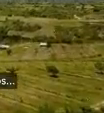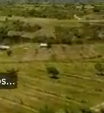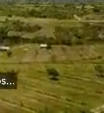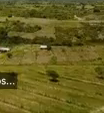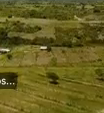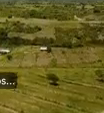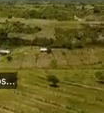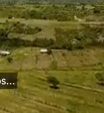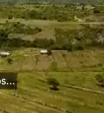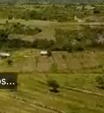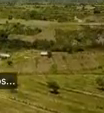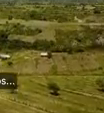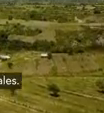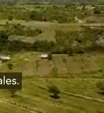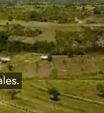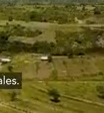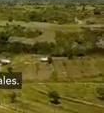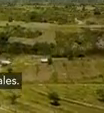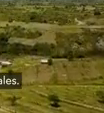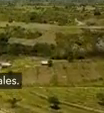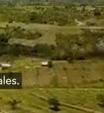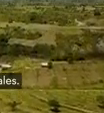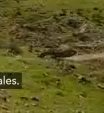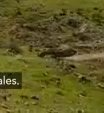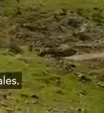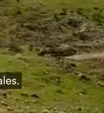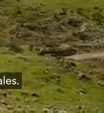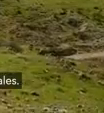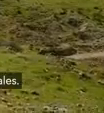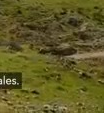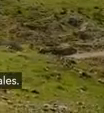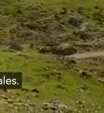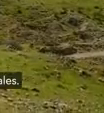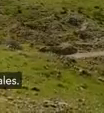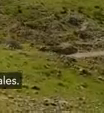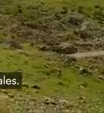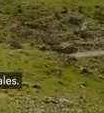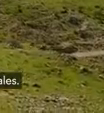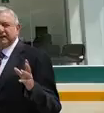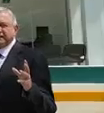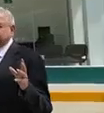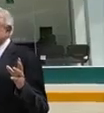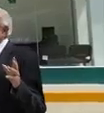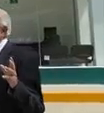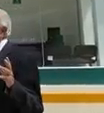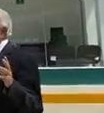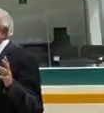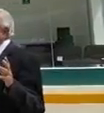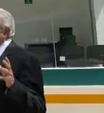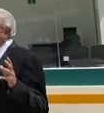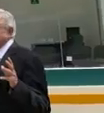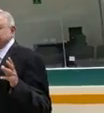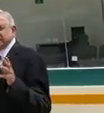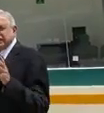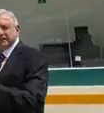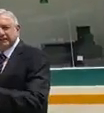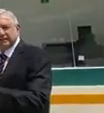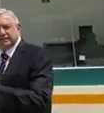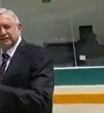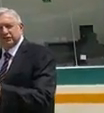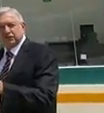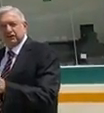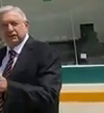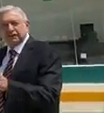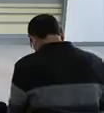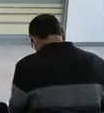comunidades y pequeños poblados, ni siquiera existen sucursales bancarias comerciales. Ahora, durante la Cuarta